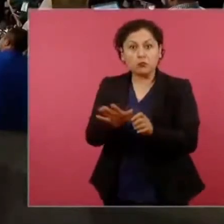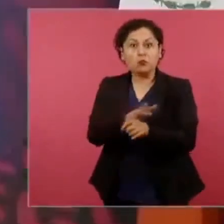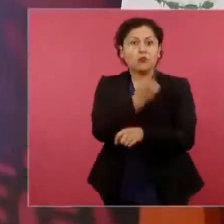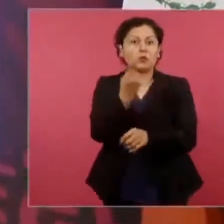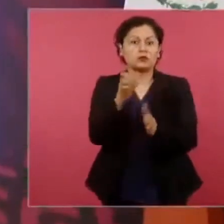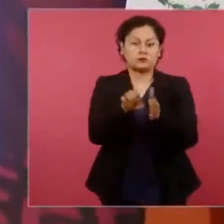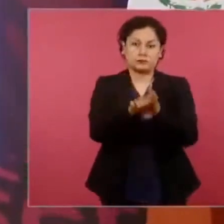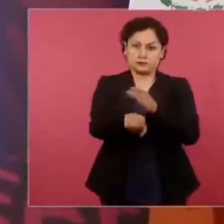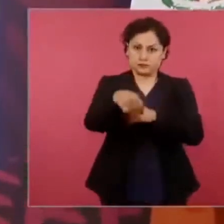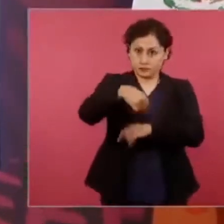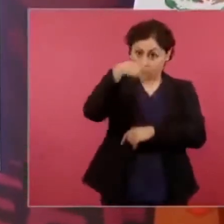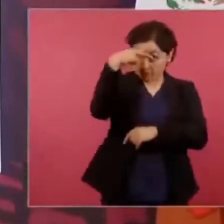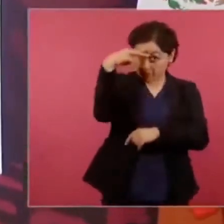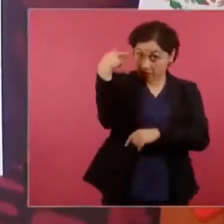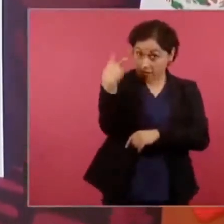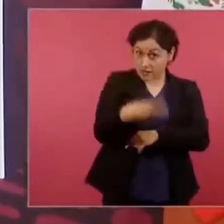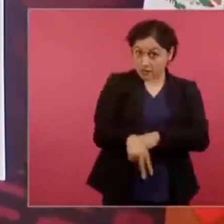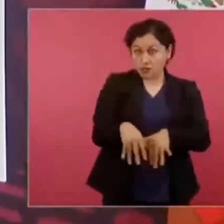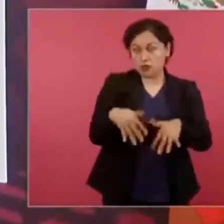que envían